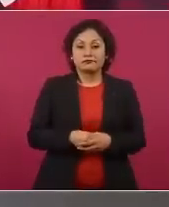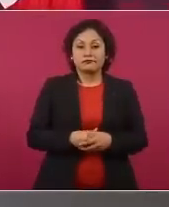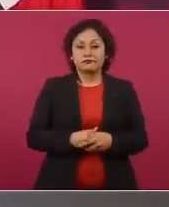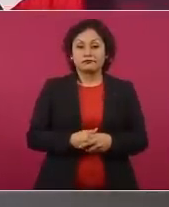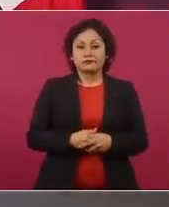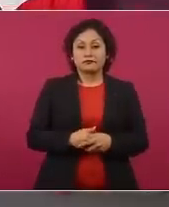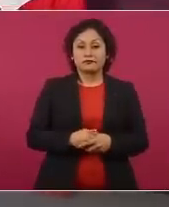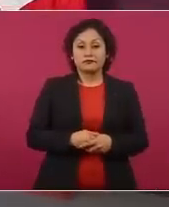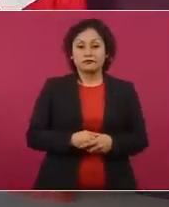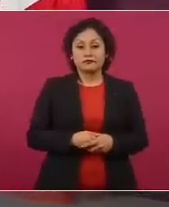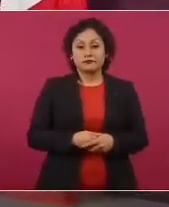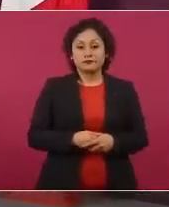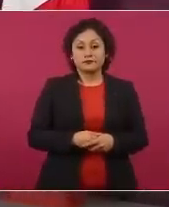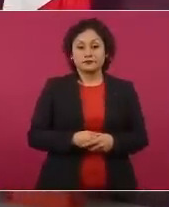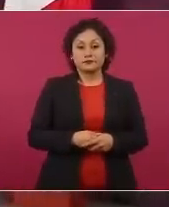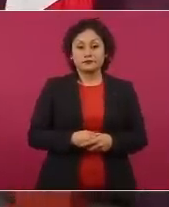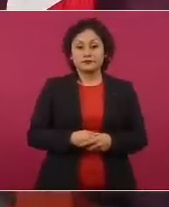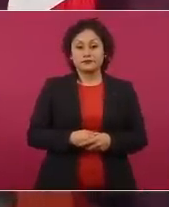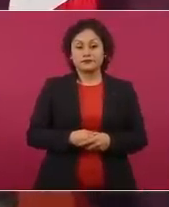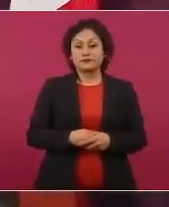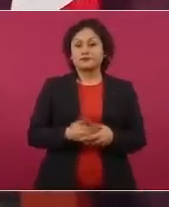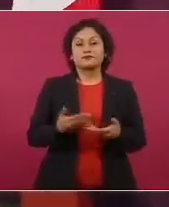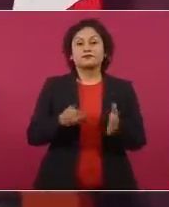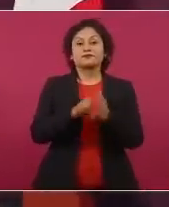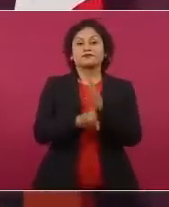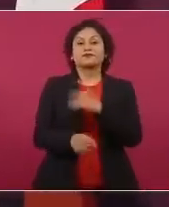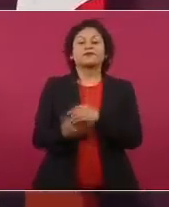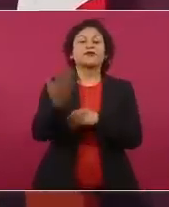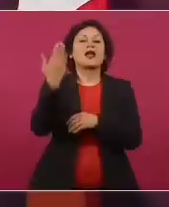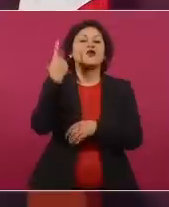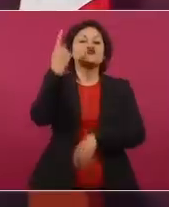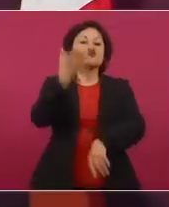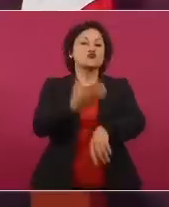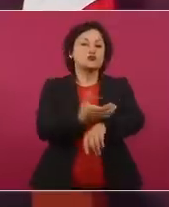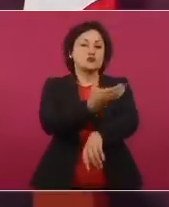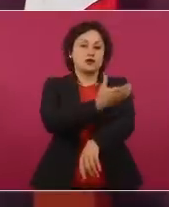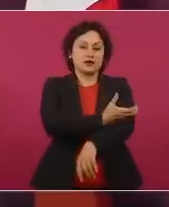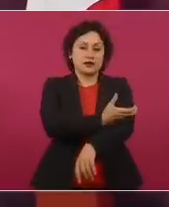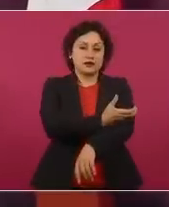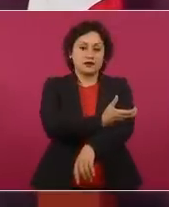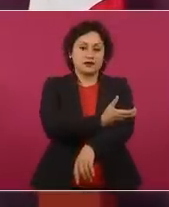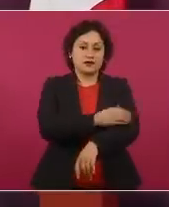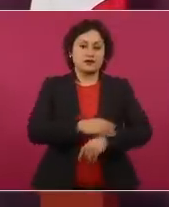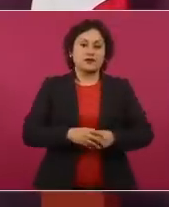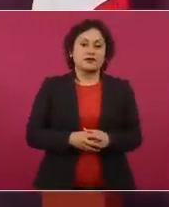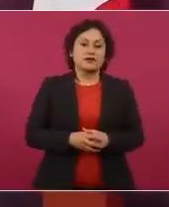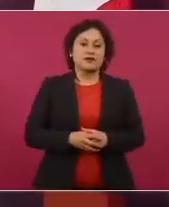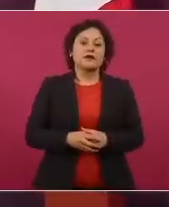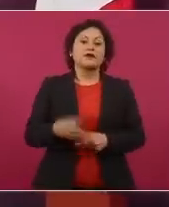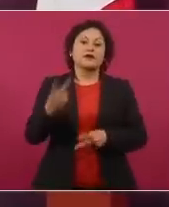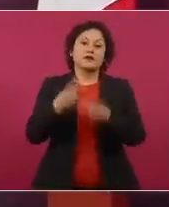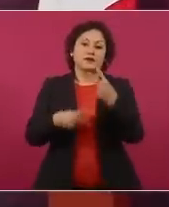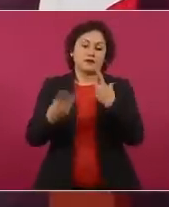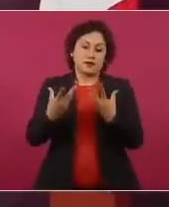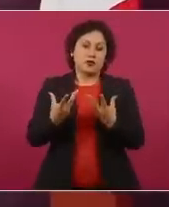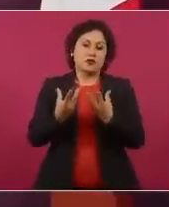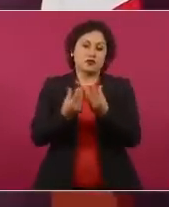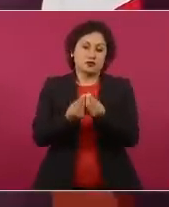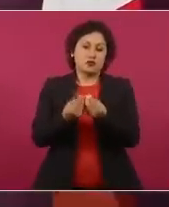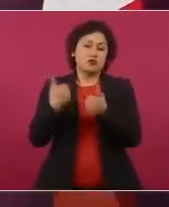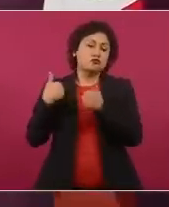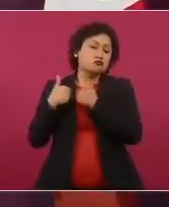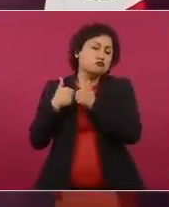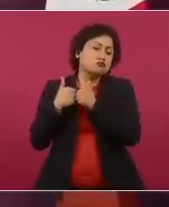como un compañero que había aquí que, bueno, venía con nosotros, tardó mucho tiempo con